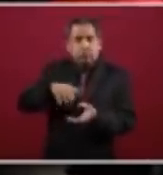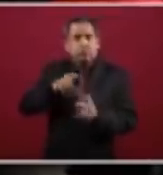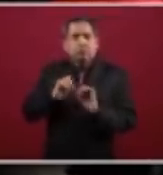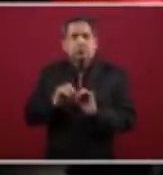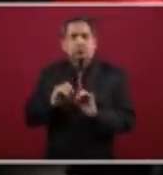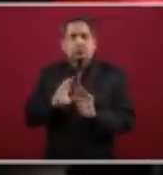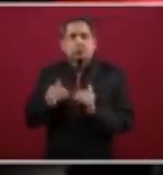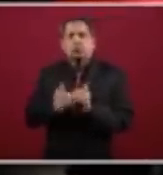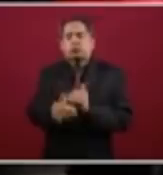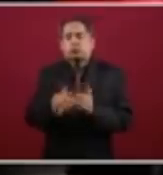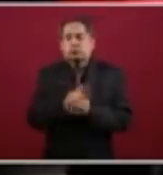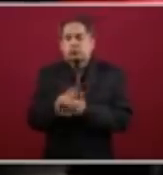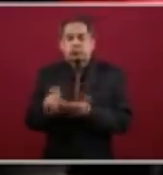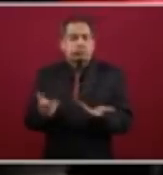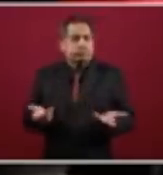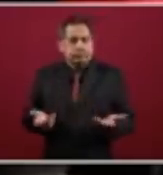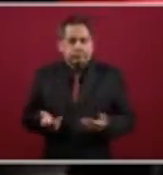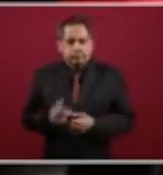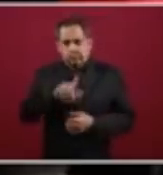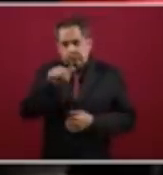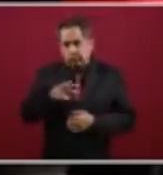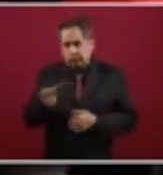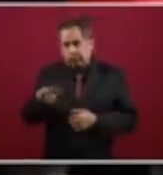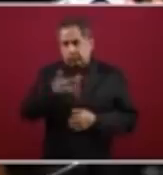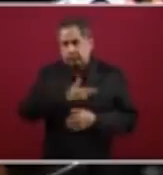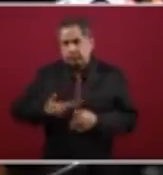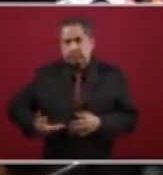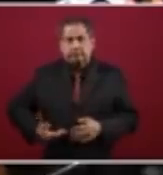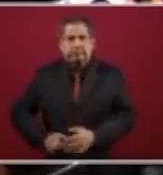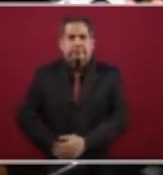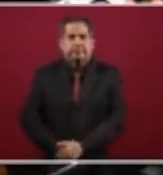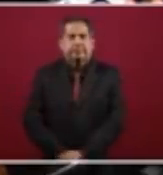lado primeramente y después para el señor presidente.